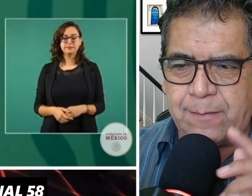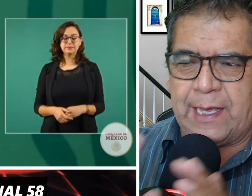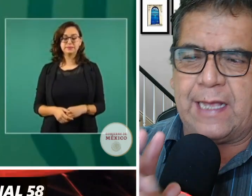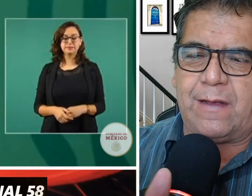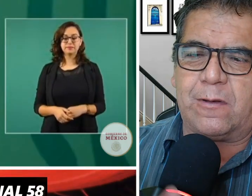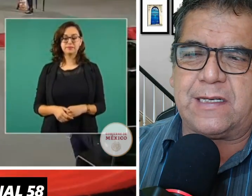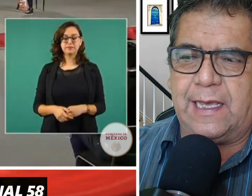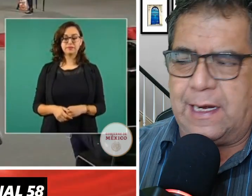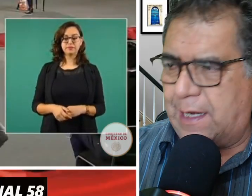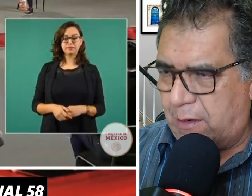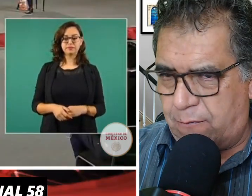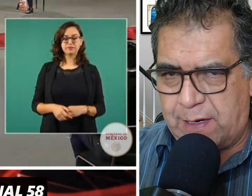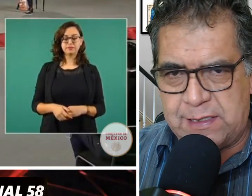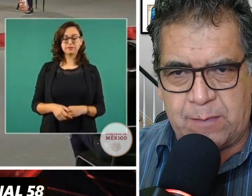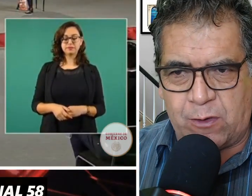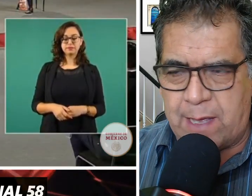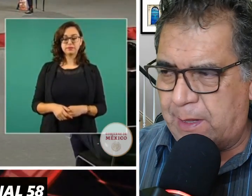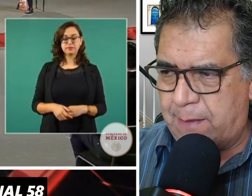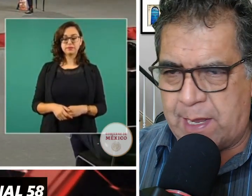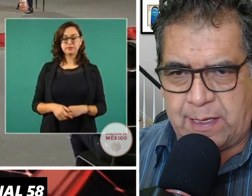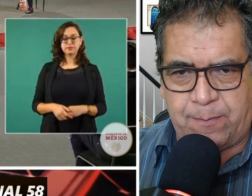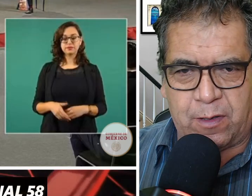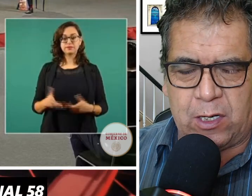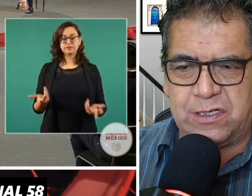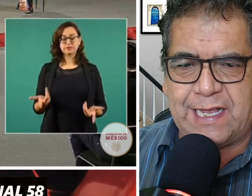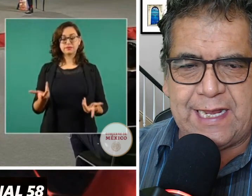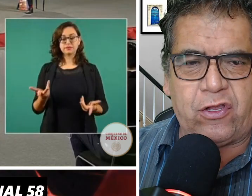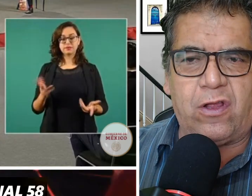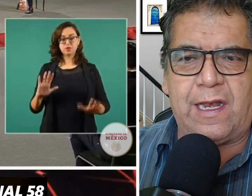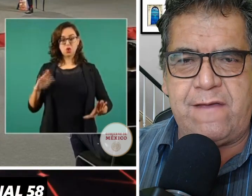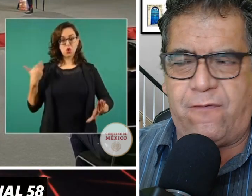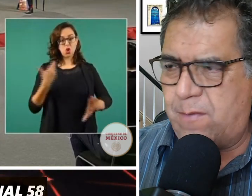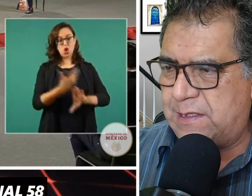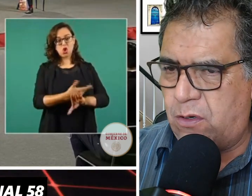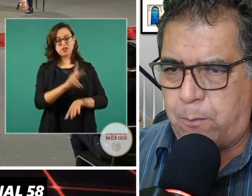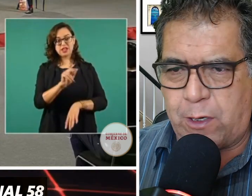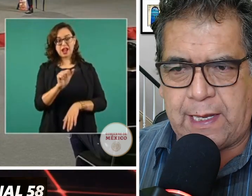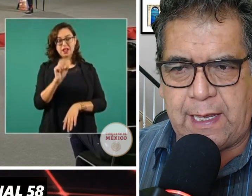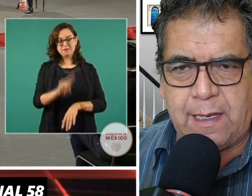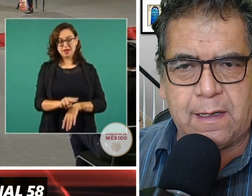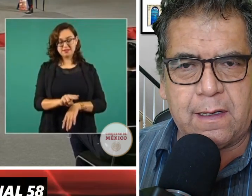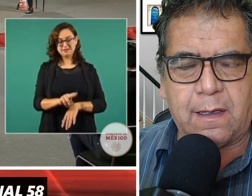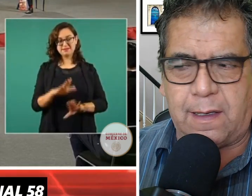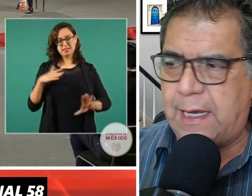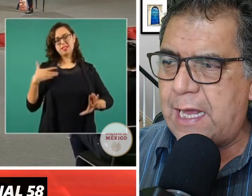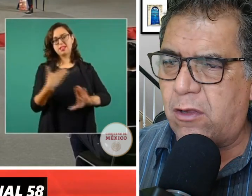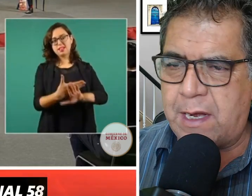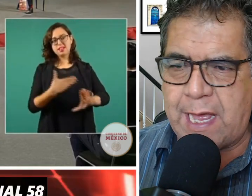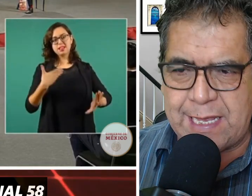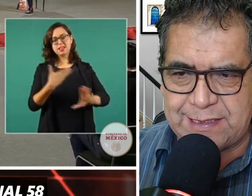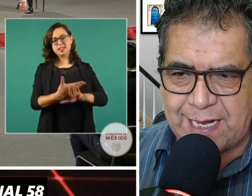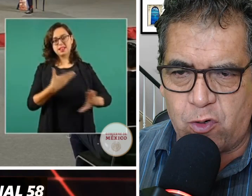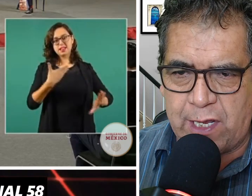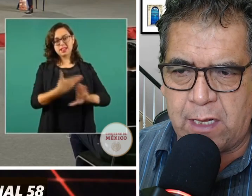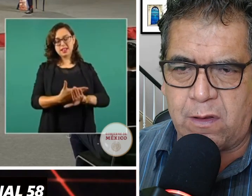Amigos y amigas, vamos a ir a la conferencia muy rápidamente porque hoy sale toda la información por qué Ricardo